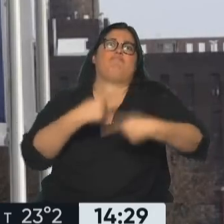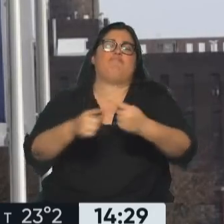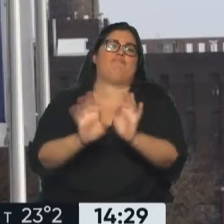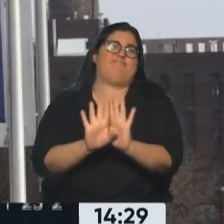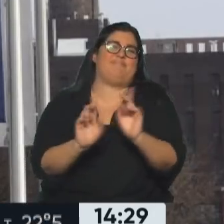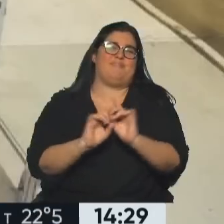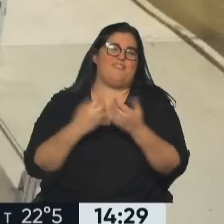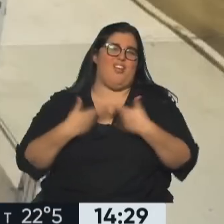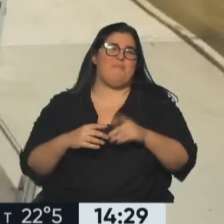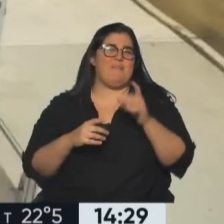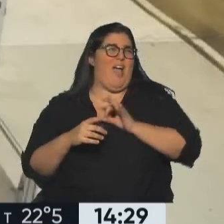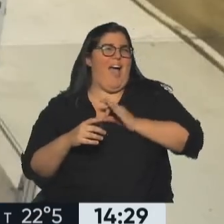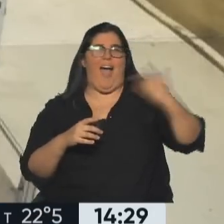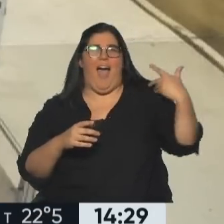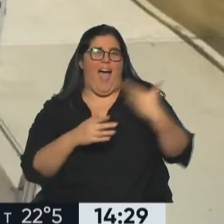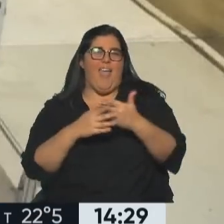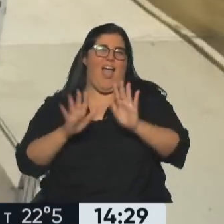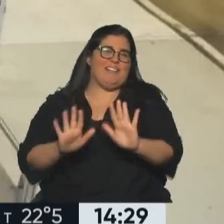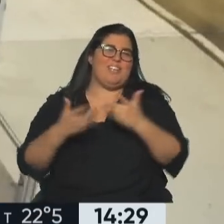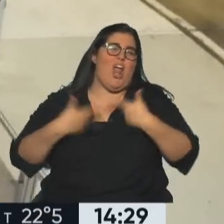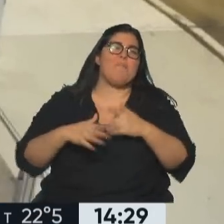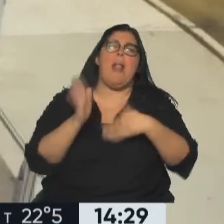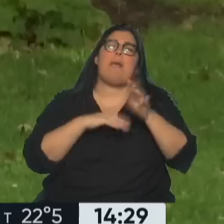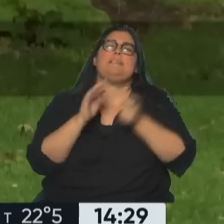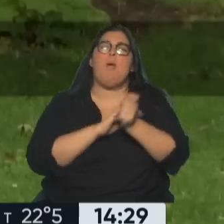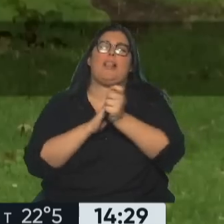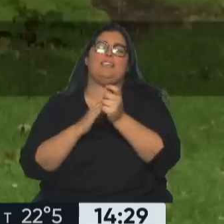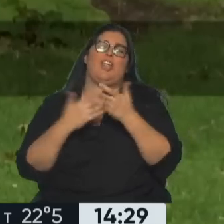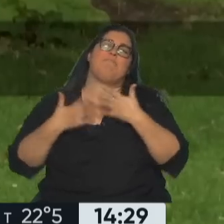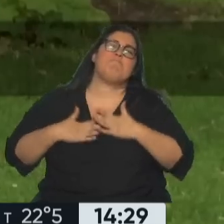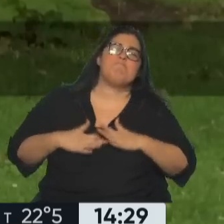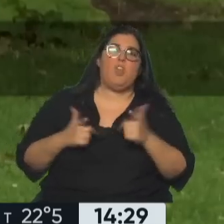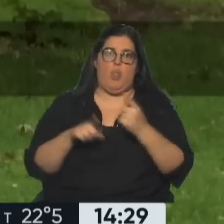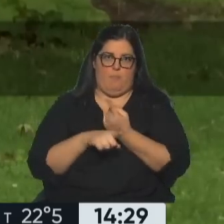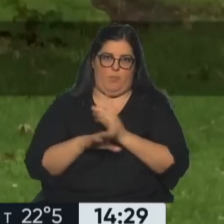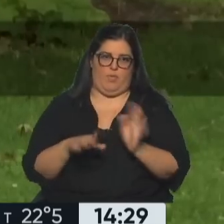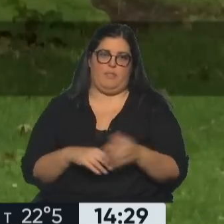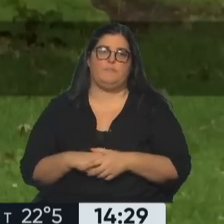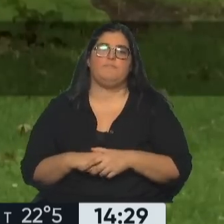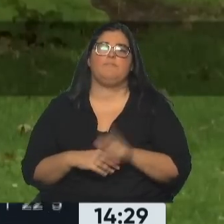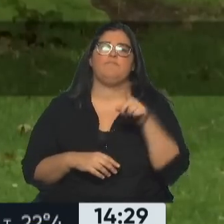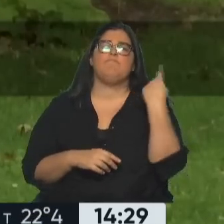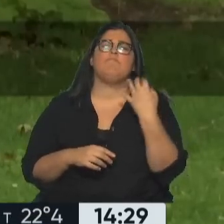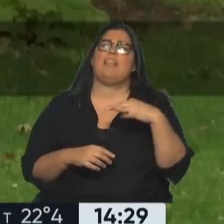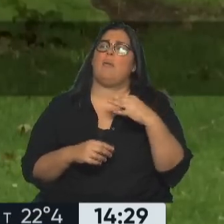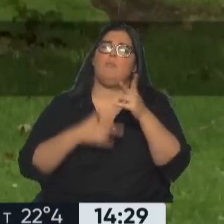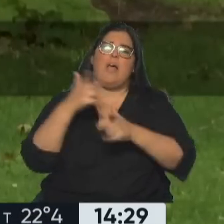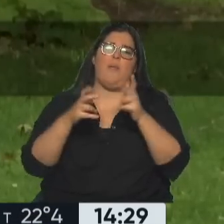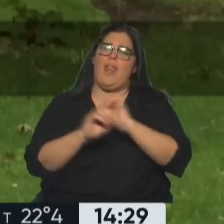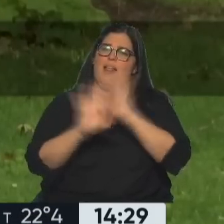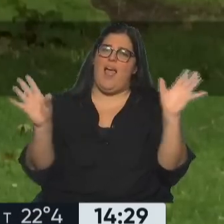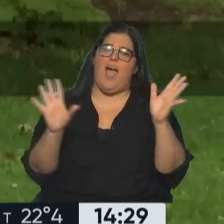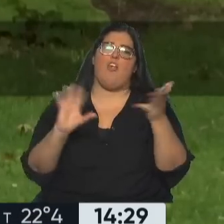performance económica por décadas, siempre con base en las exportaciones. Dass wir allerdings sehr deutlich und sehr dringend darüber reden